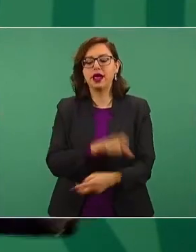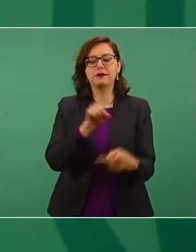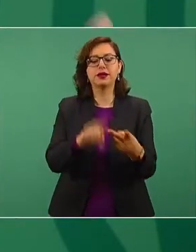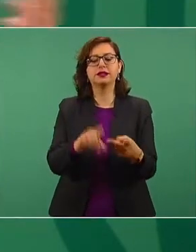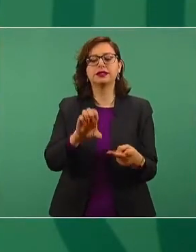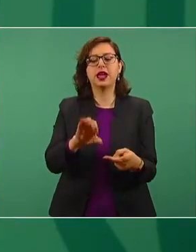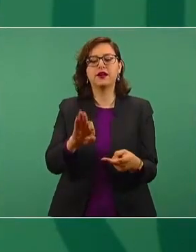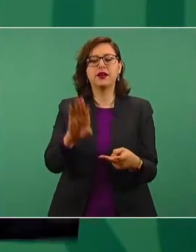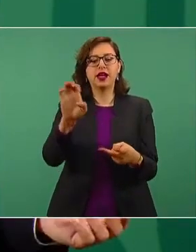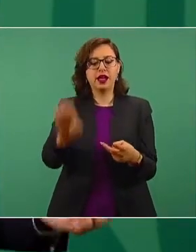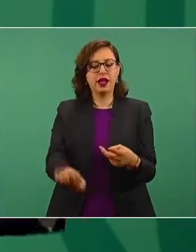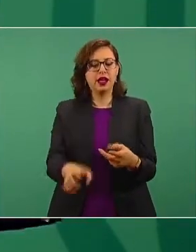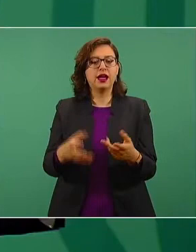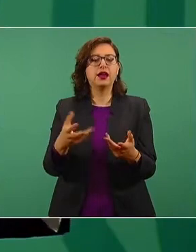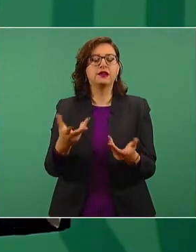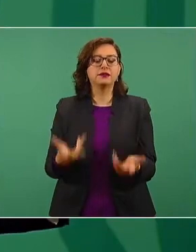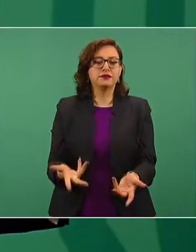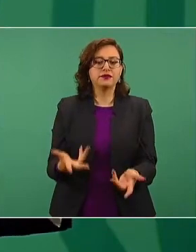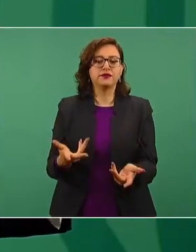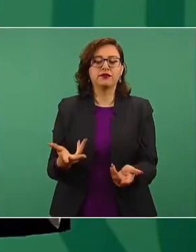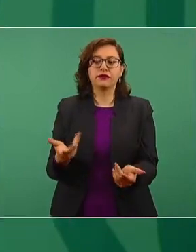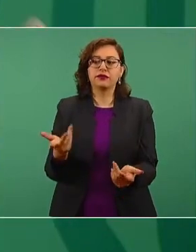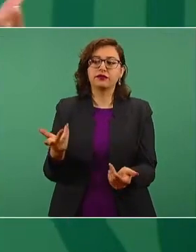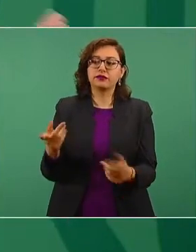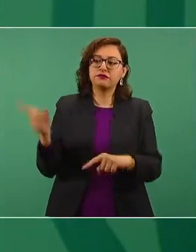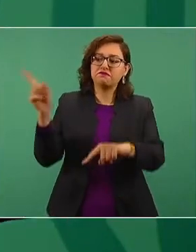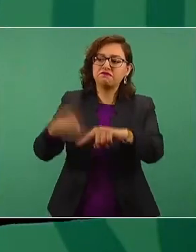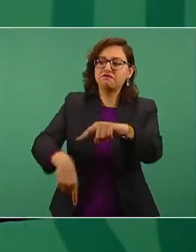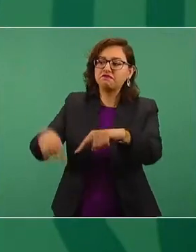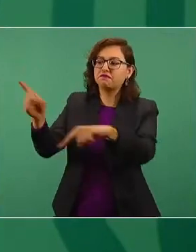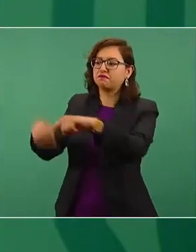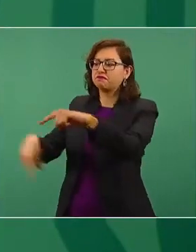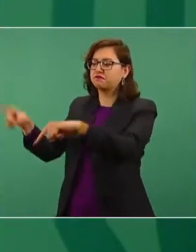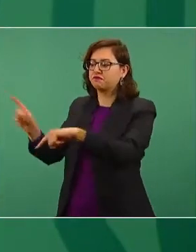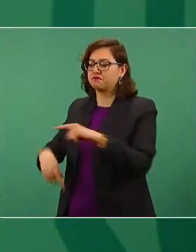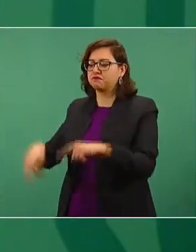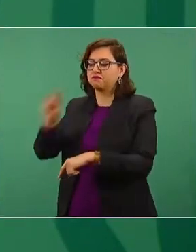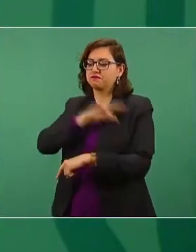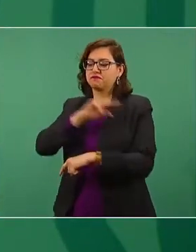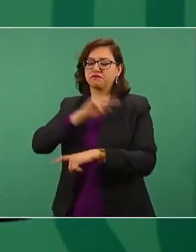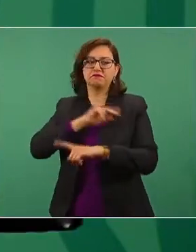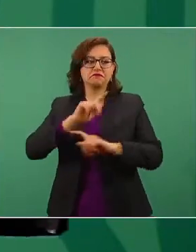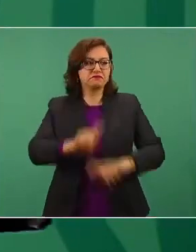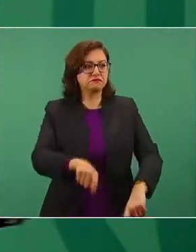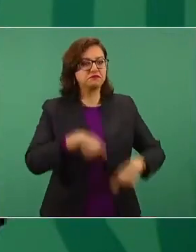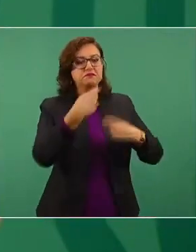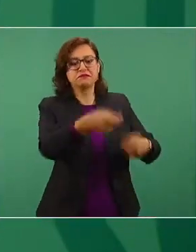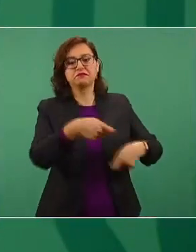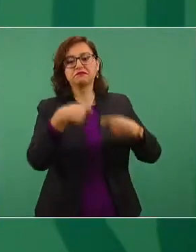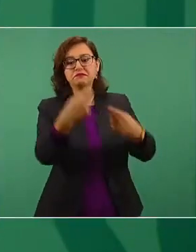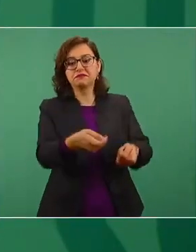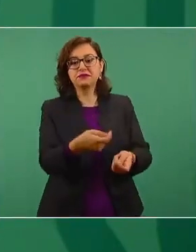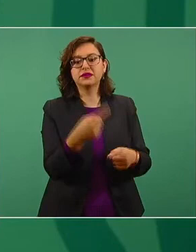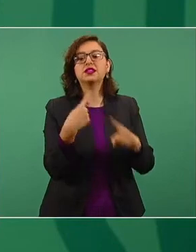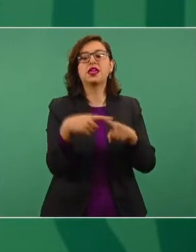En las privatizaciones, ellos eran los que